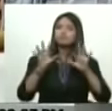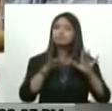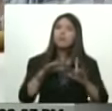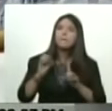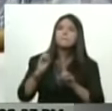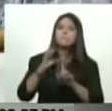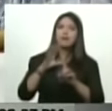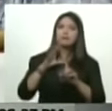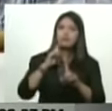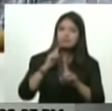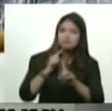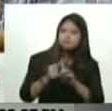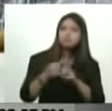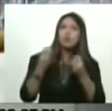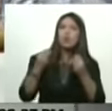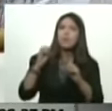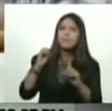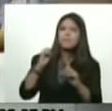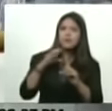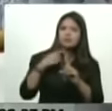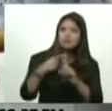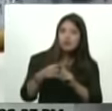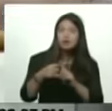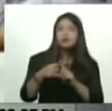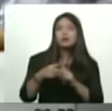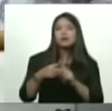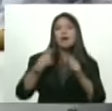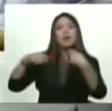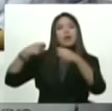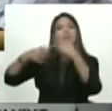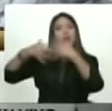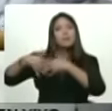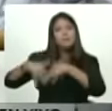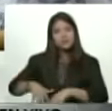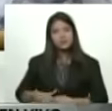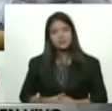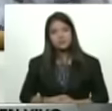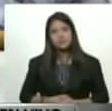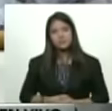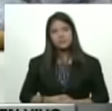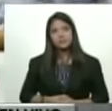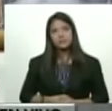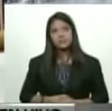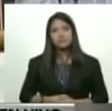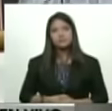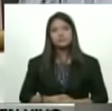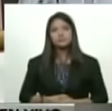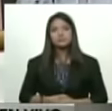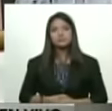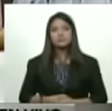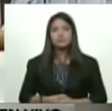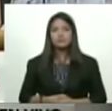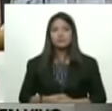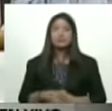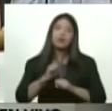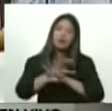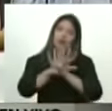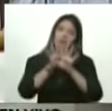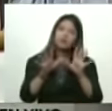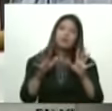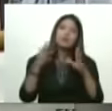impactan directamente o cómo van a impactar directamente al sector exportación? Los van a maximizar, evidentemente,